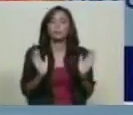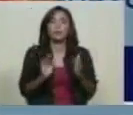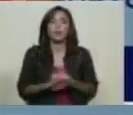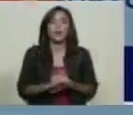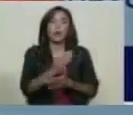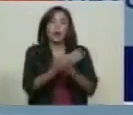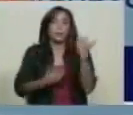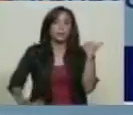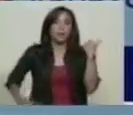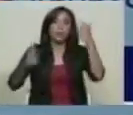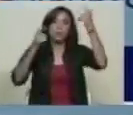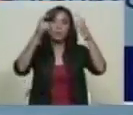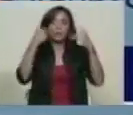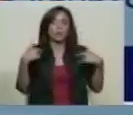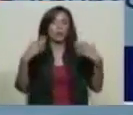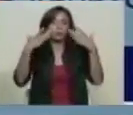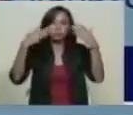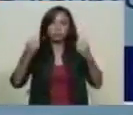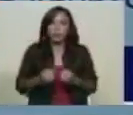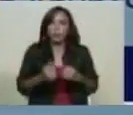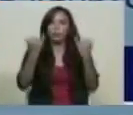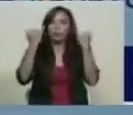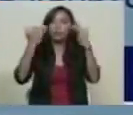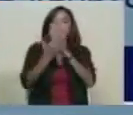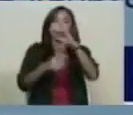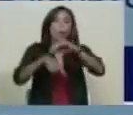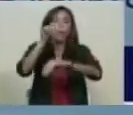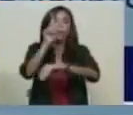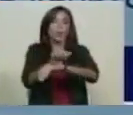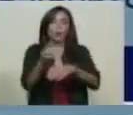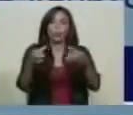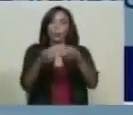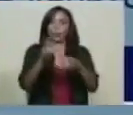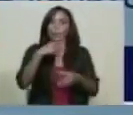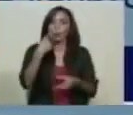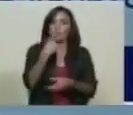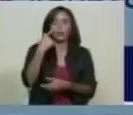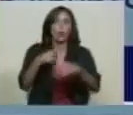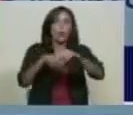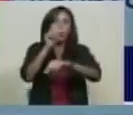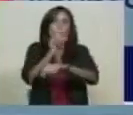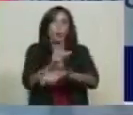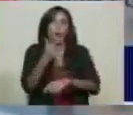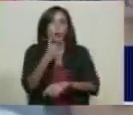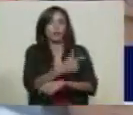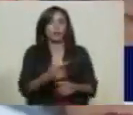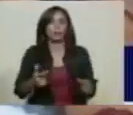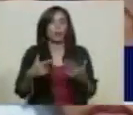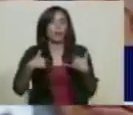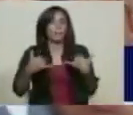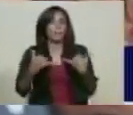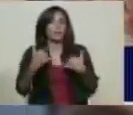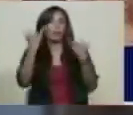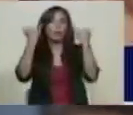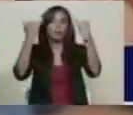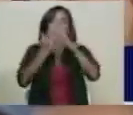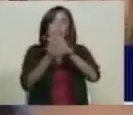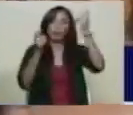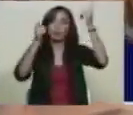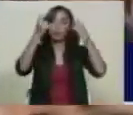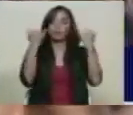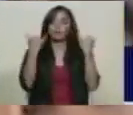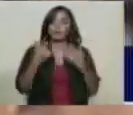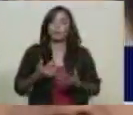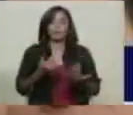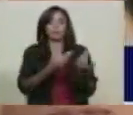al principio estaba convencido que debía ser el partido único de la revolución. Luego él mismo, con su grandeza, lo